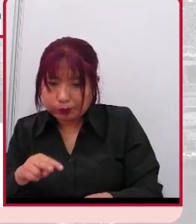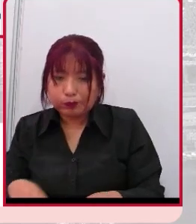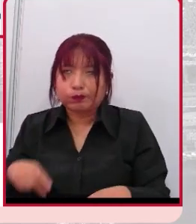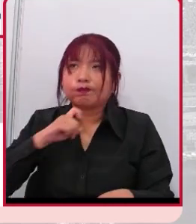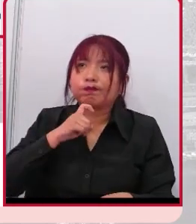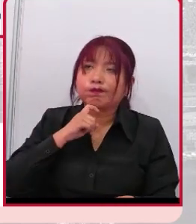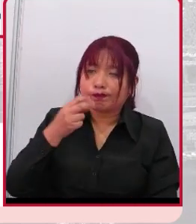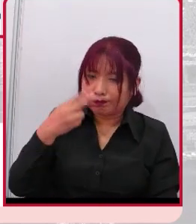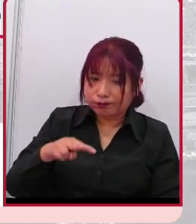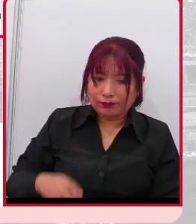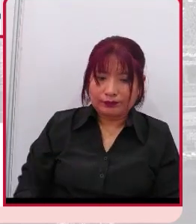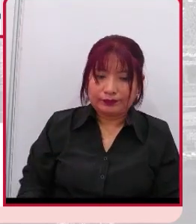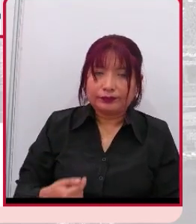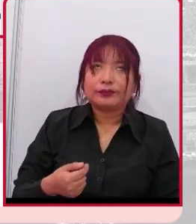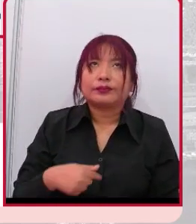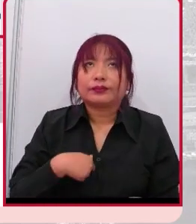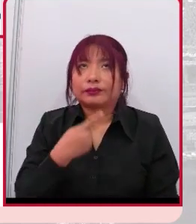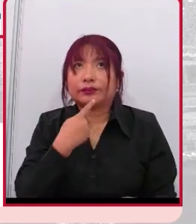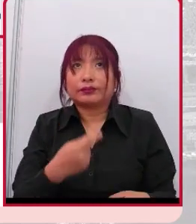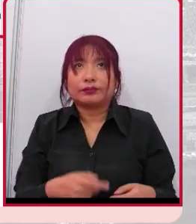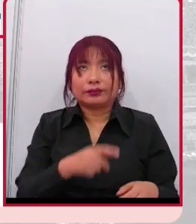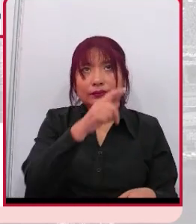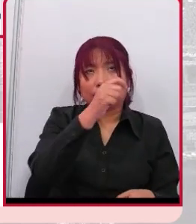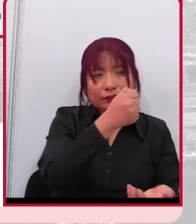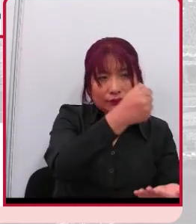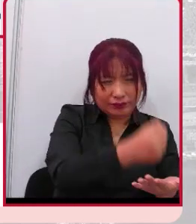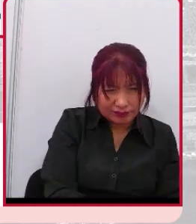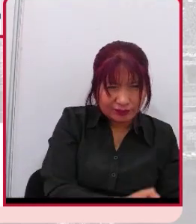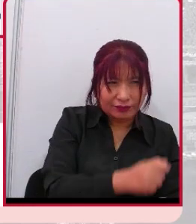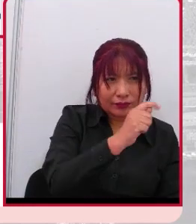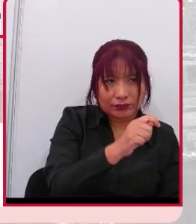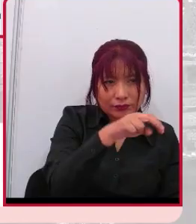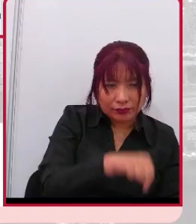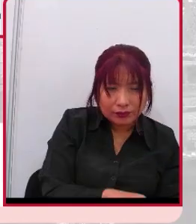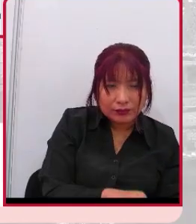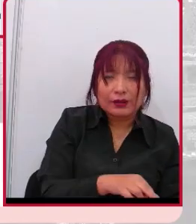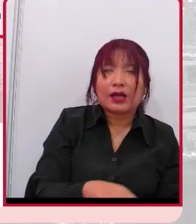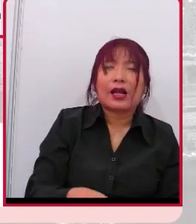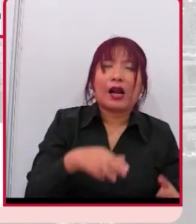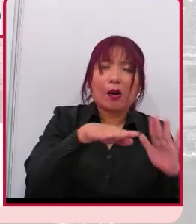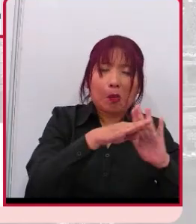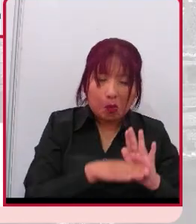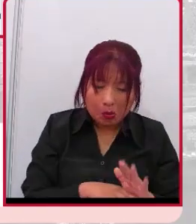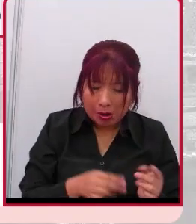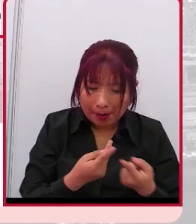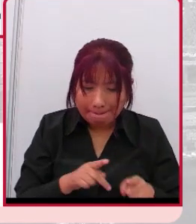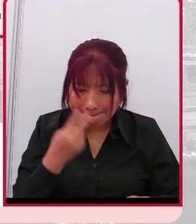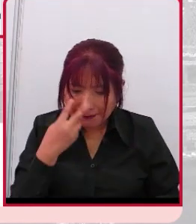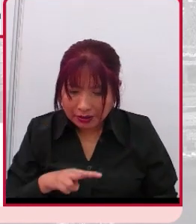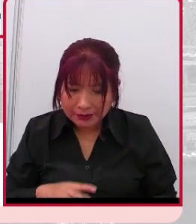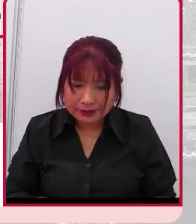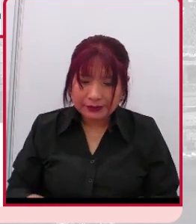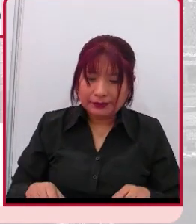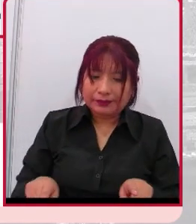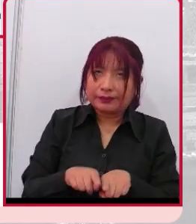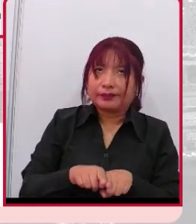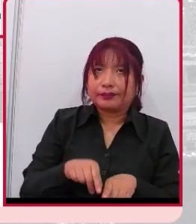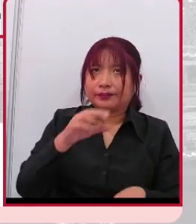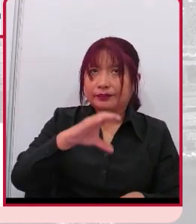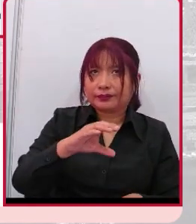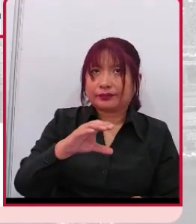tonelaje había disminuido, entonces estudiar o el impacto de los parámetros de conminución como el Bore índice, CPI, A por